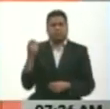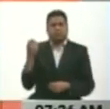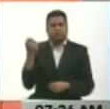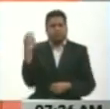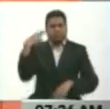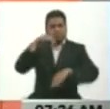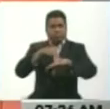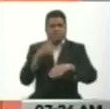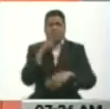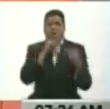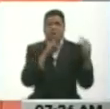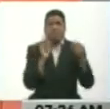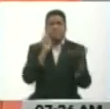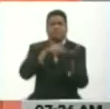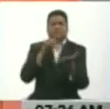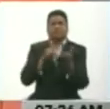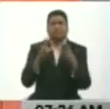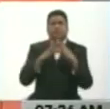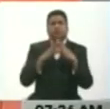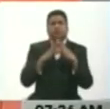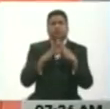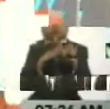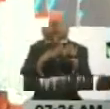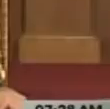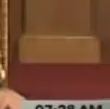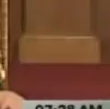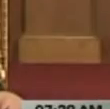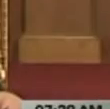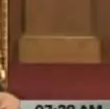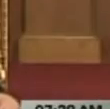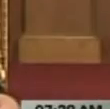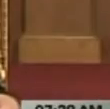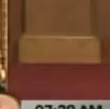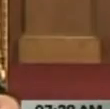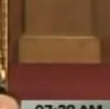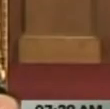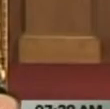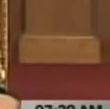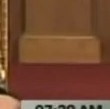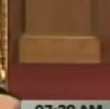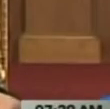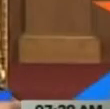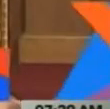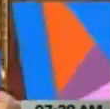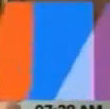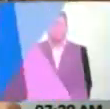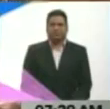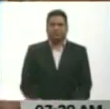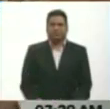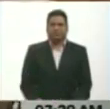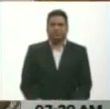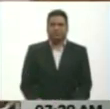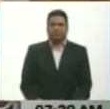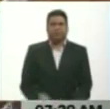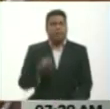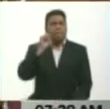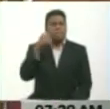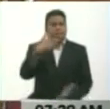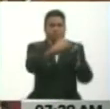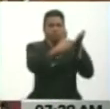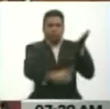para analizarlo. Participe por las redes sociales y ya volvemos con más. Miren la portada del diario ABC de